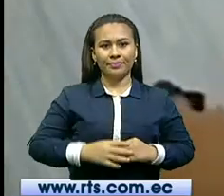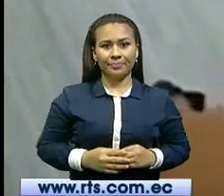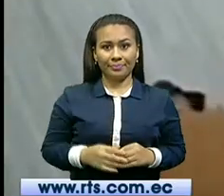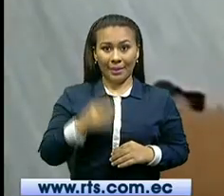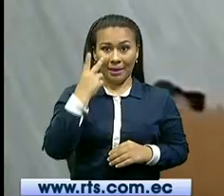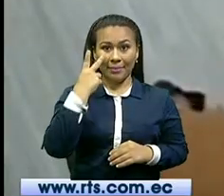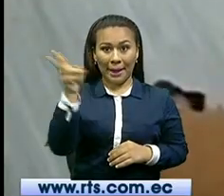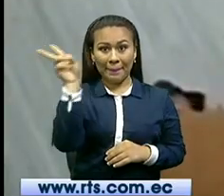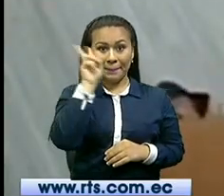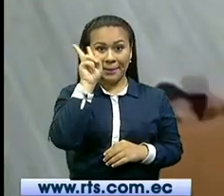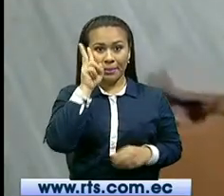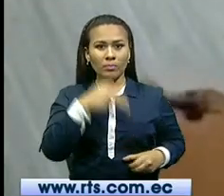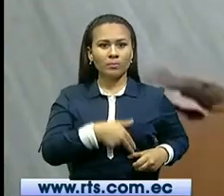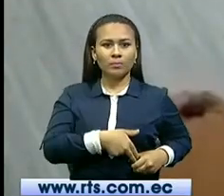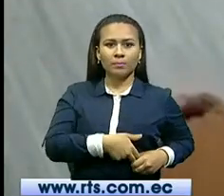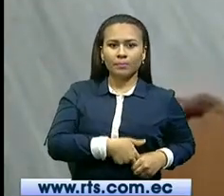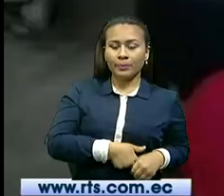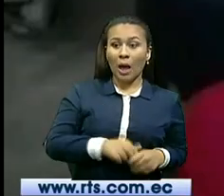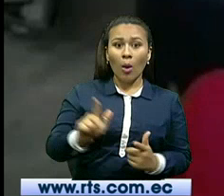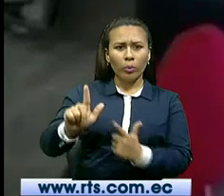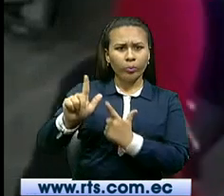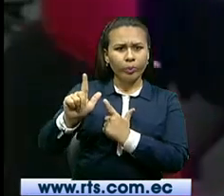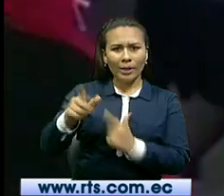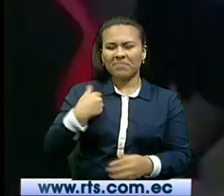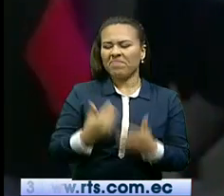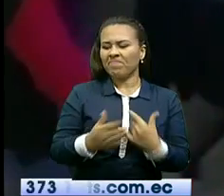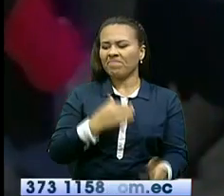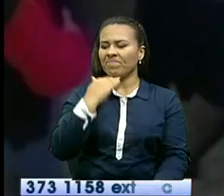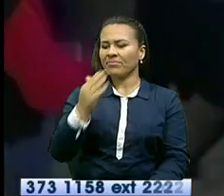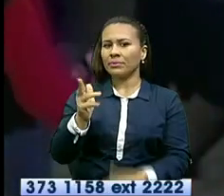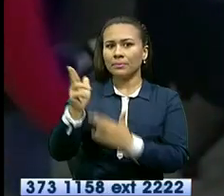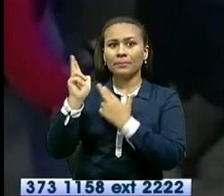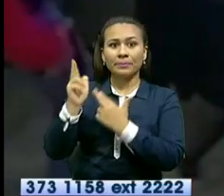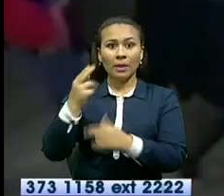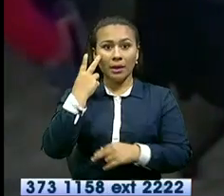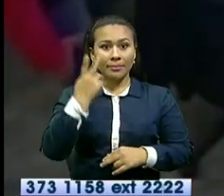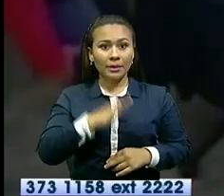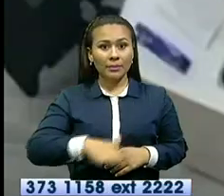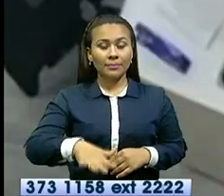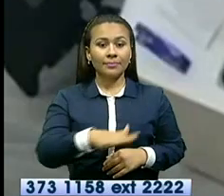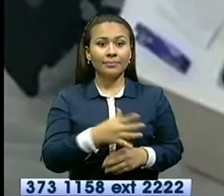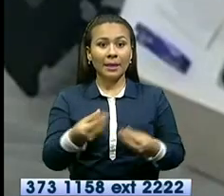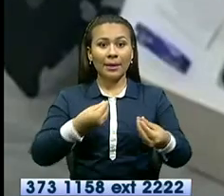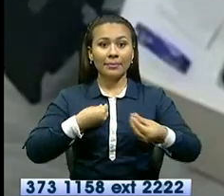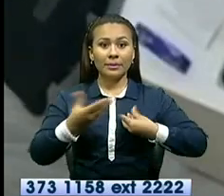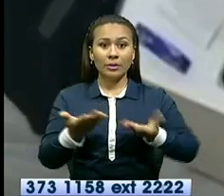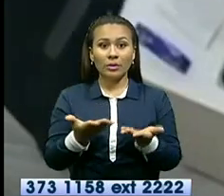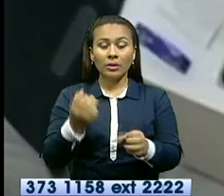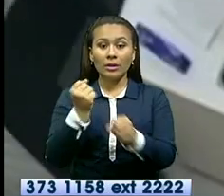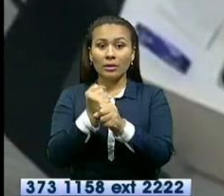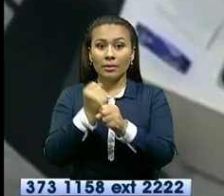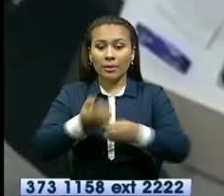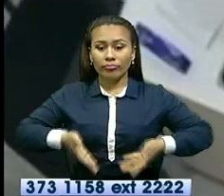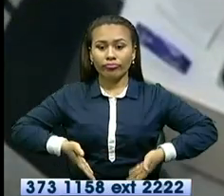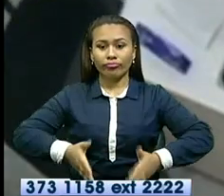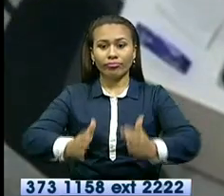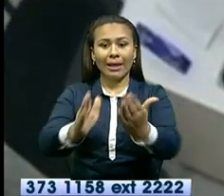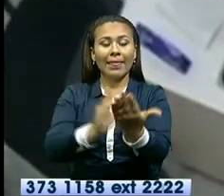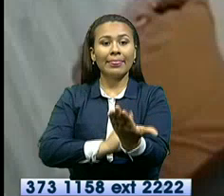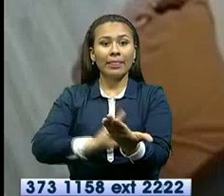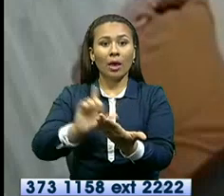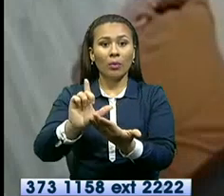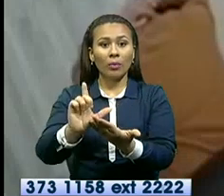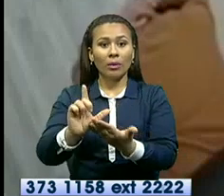Eran avesados y sometían hasta los guardias. Ese robo lo cometieron en enero de ese año en una agencia bancaria en la vía Daule, donde se